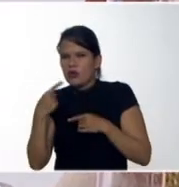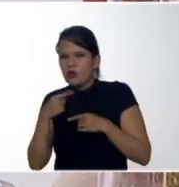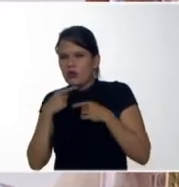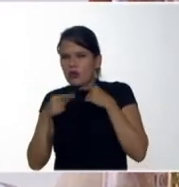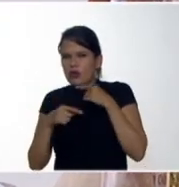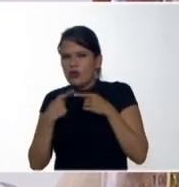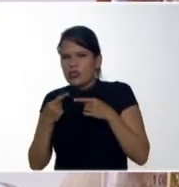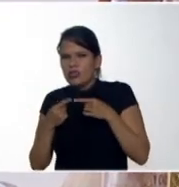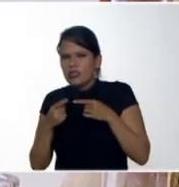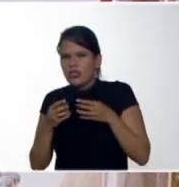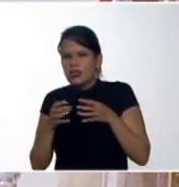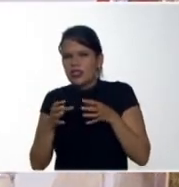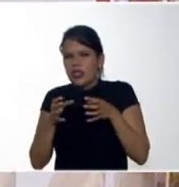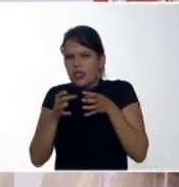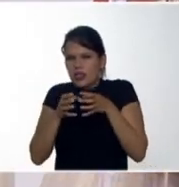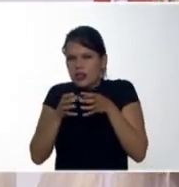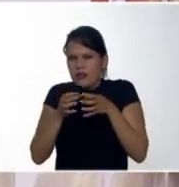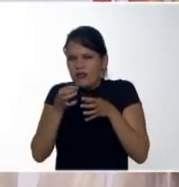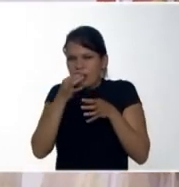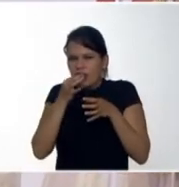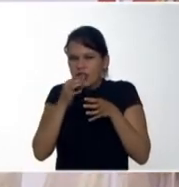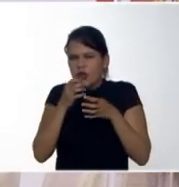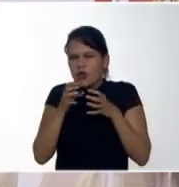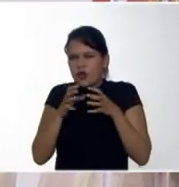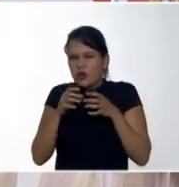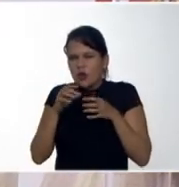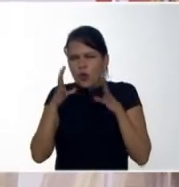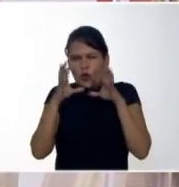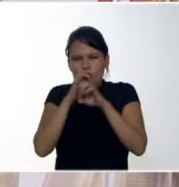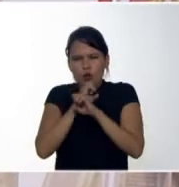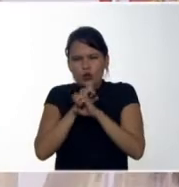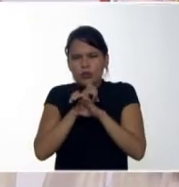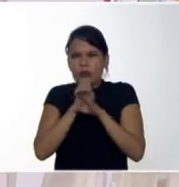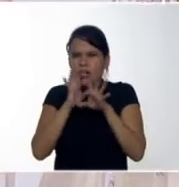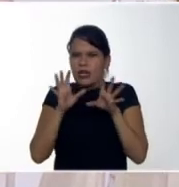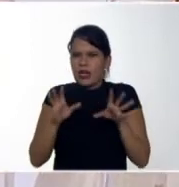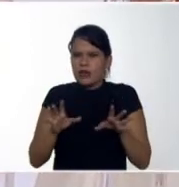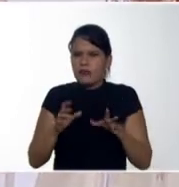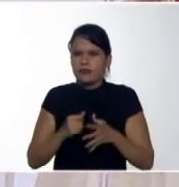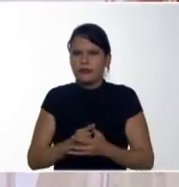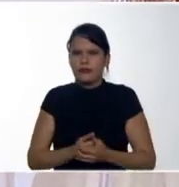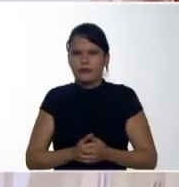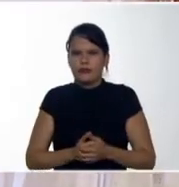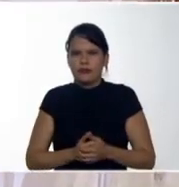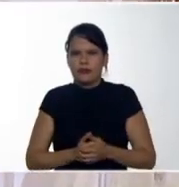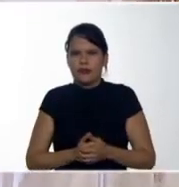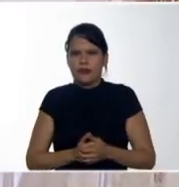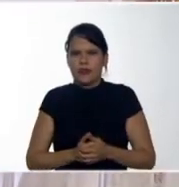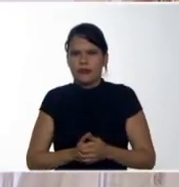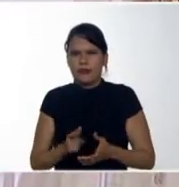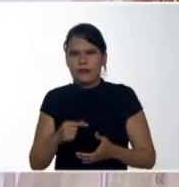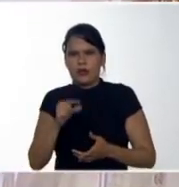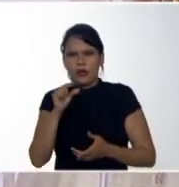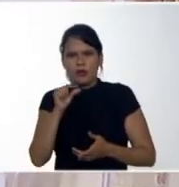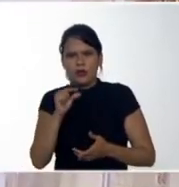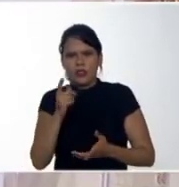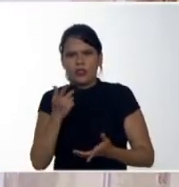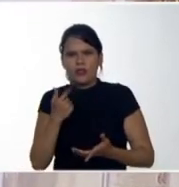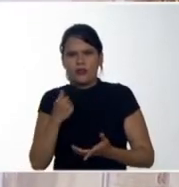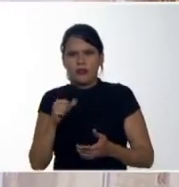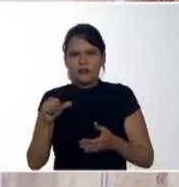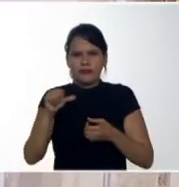tan, Ya no es tan como intenso el antes. color. Y acá, ay, pero es que llegó última hora, me quedó un poquito, vamos a